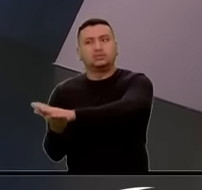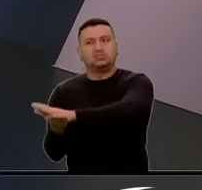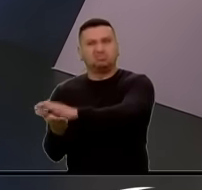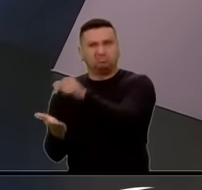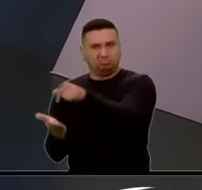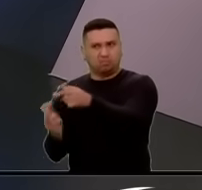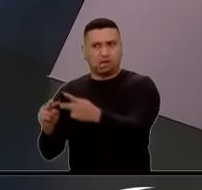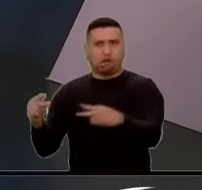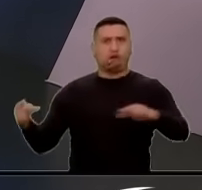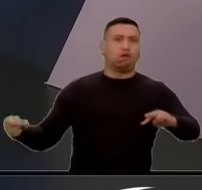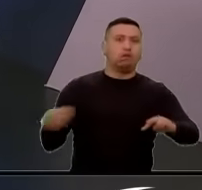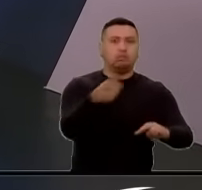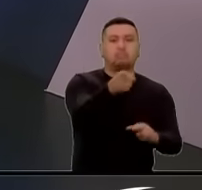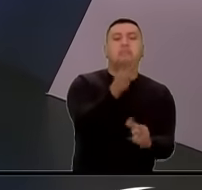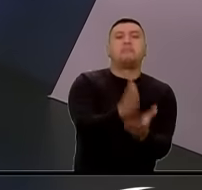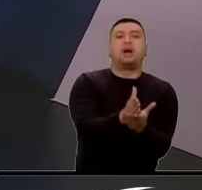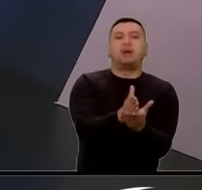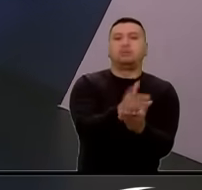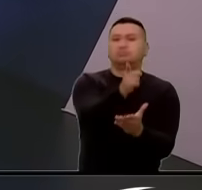¿Qué petición tiene usted?